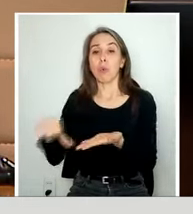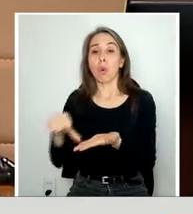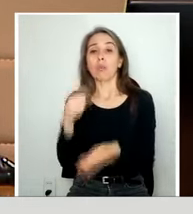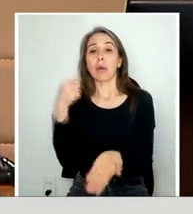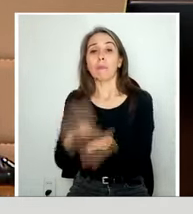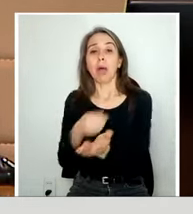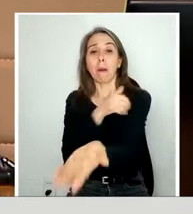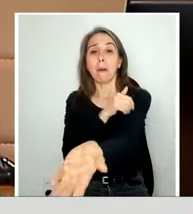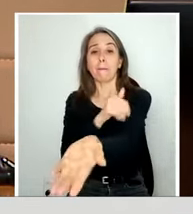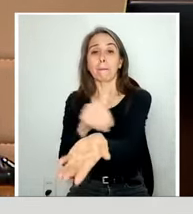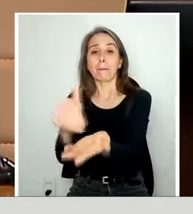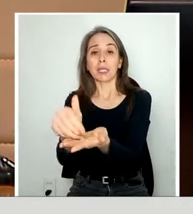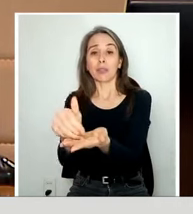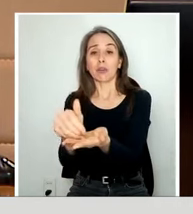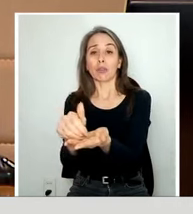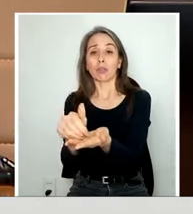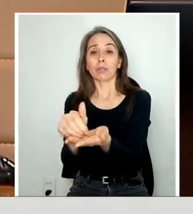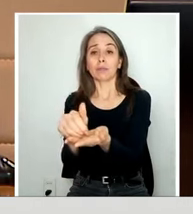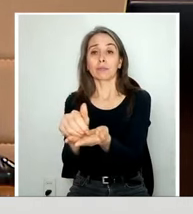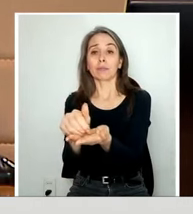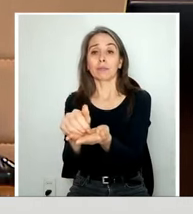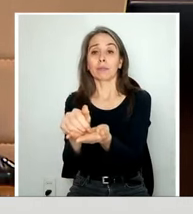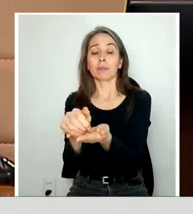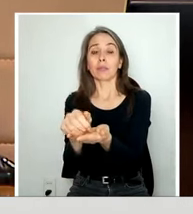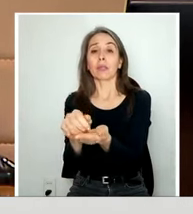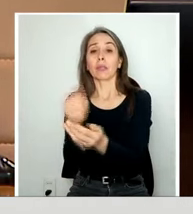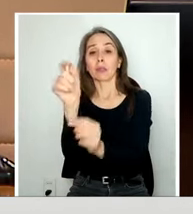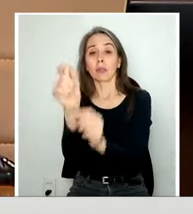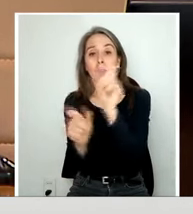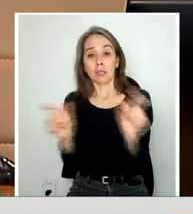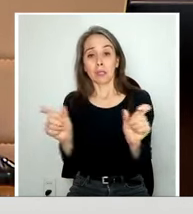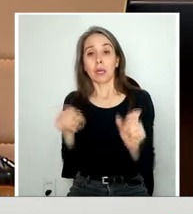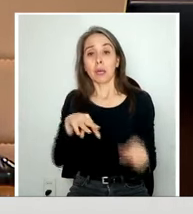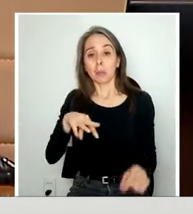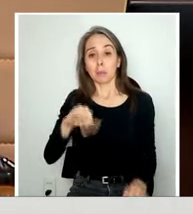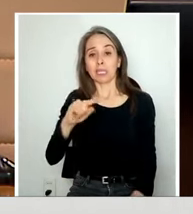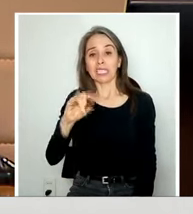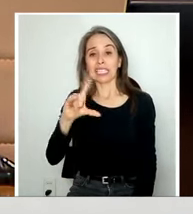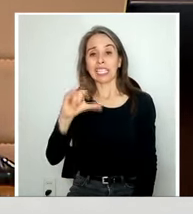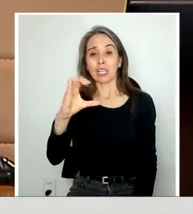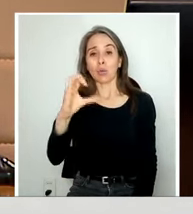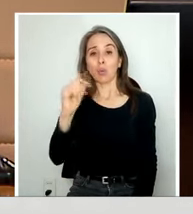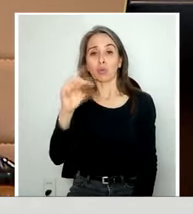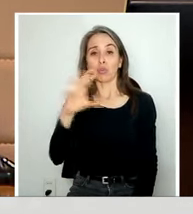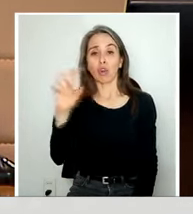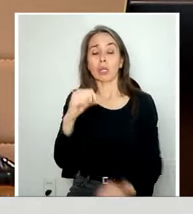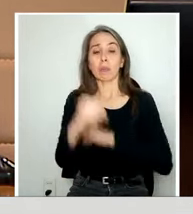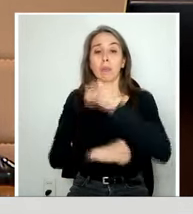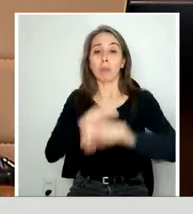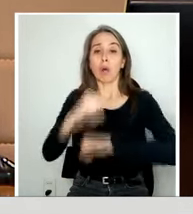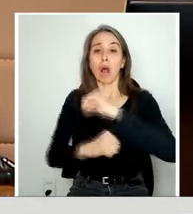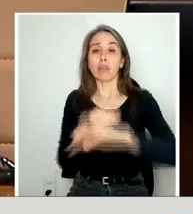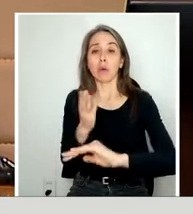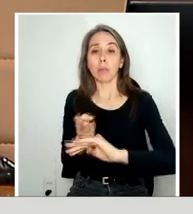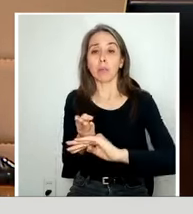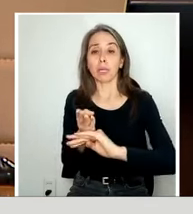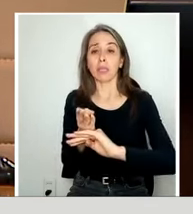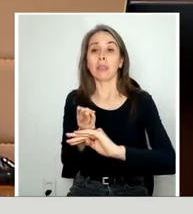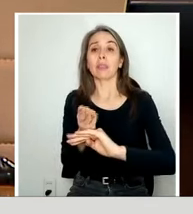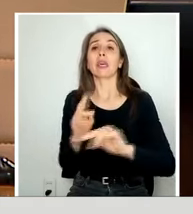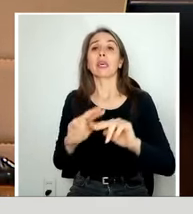siendo que son los propios mitilicultores que han solicitado por años que se avance con el ajuste